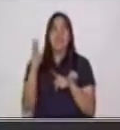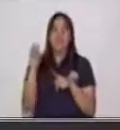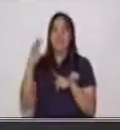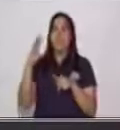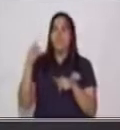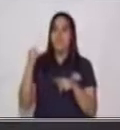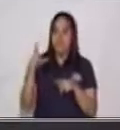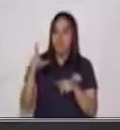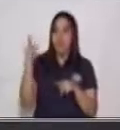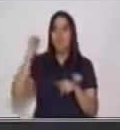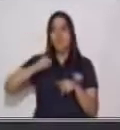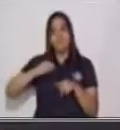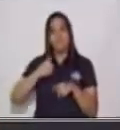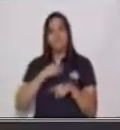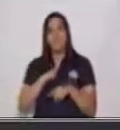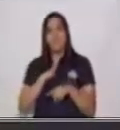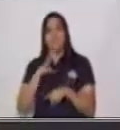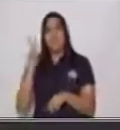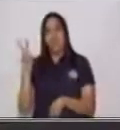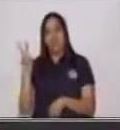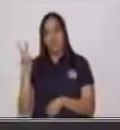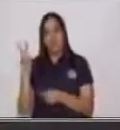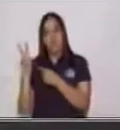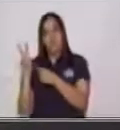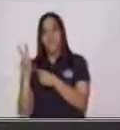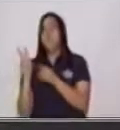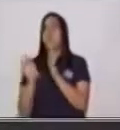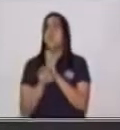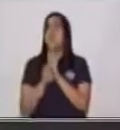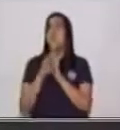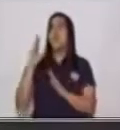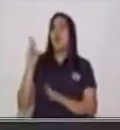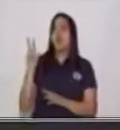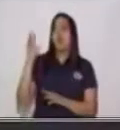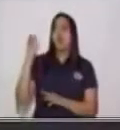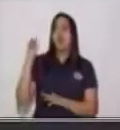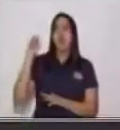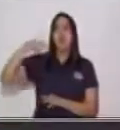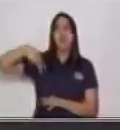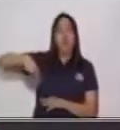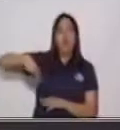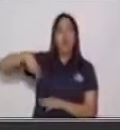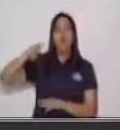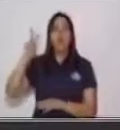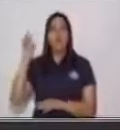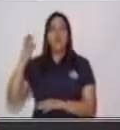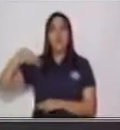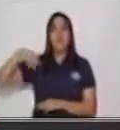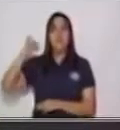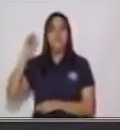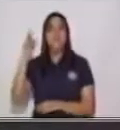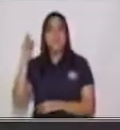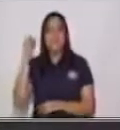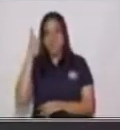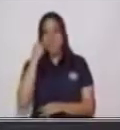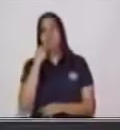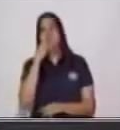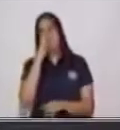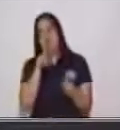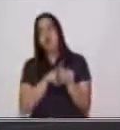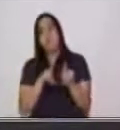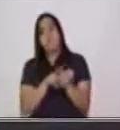palabra debe de ir con V. Convenidos, ¿con cuál crees? Muy bien, también